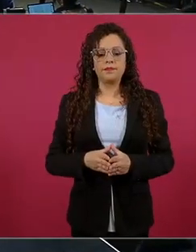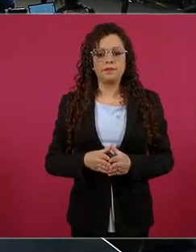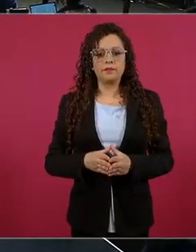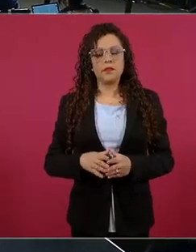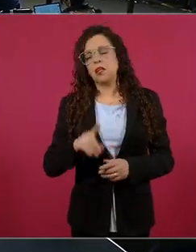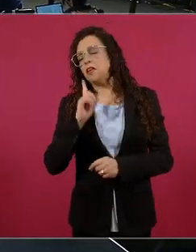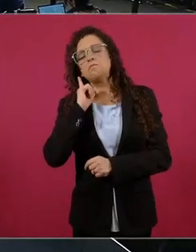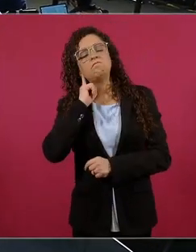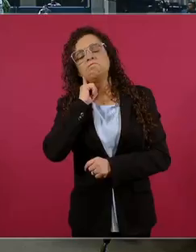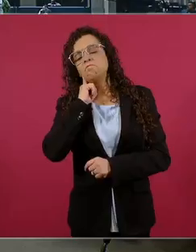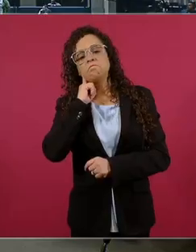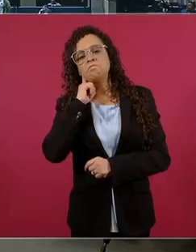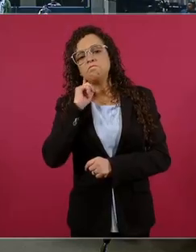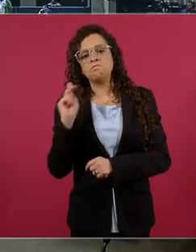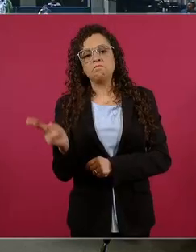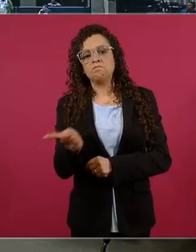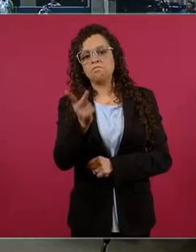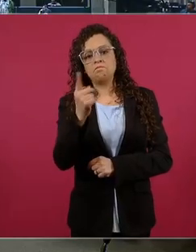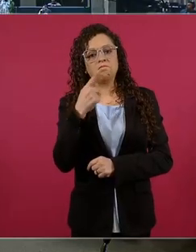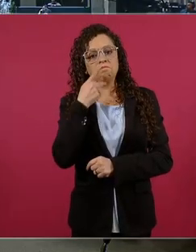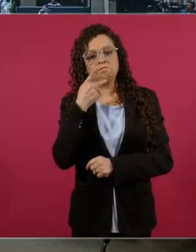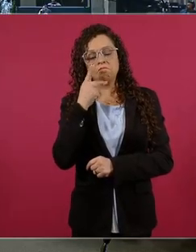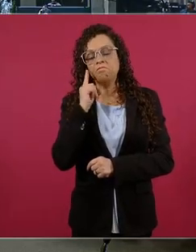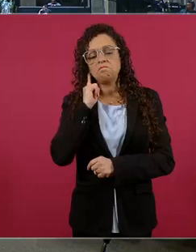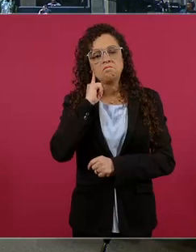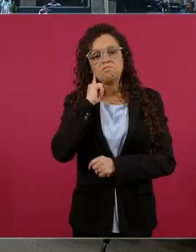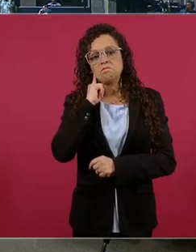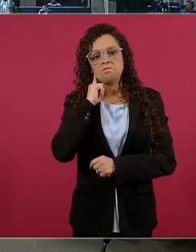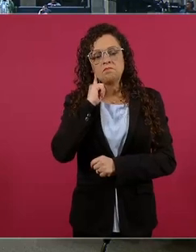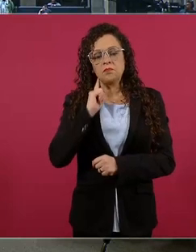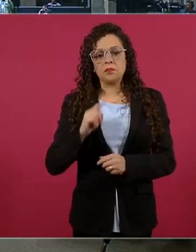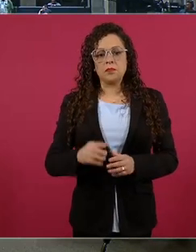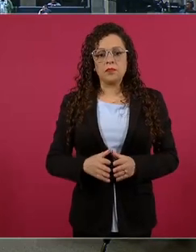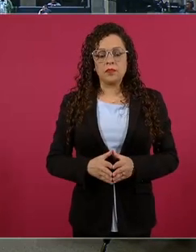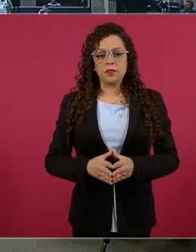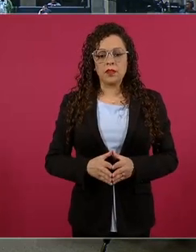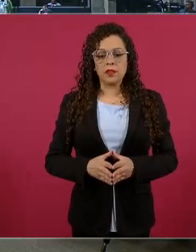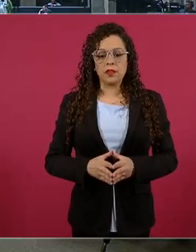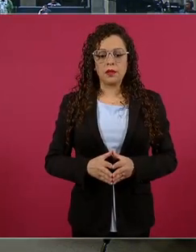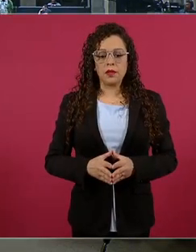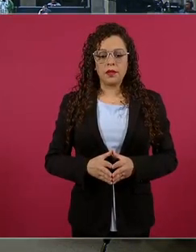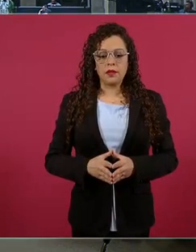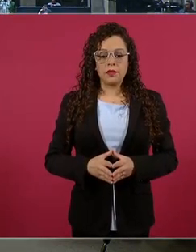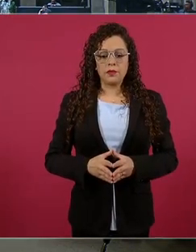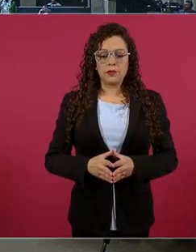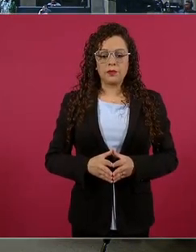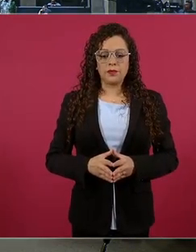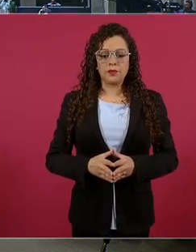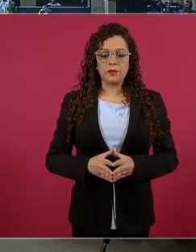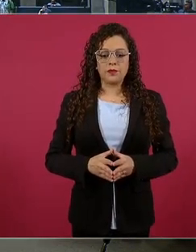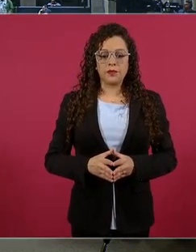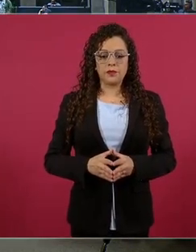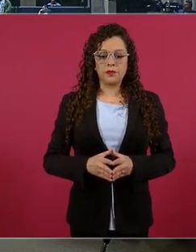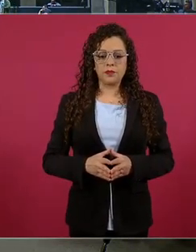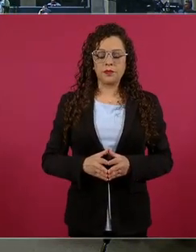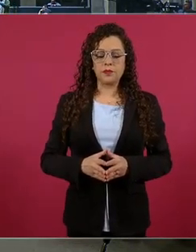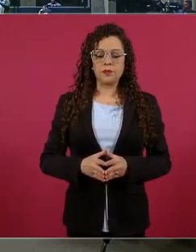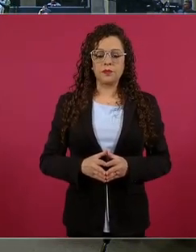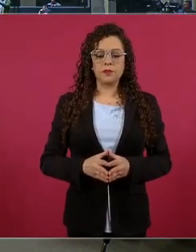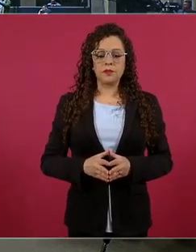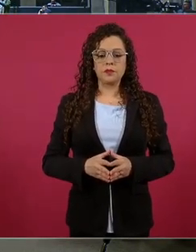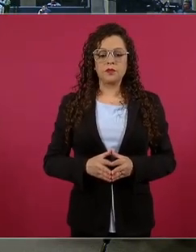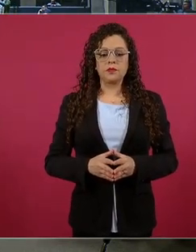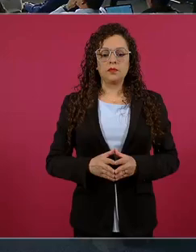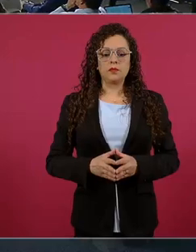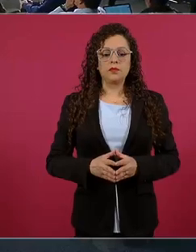¿En vapeadores en cualquier ciudad de México, en cualquier baño de restaurantes, antros, bares,